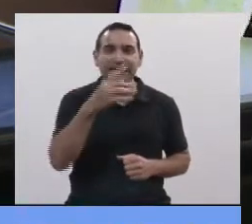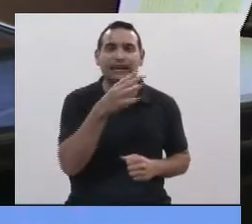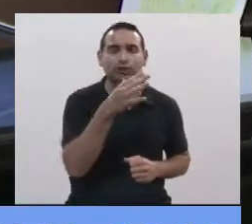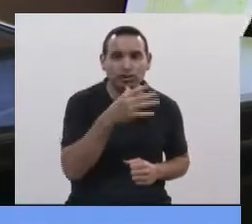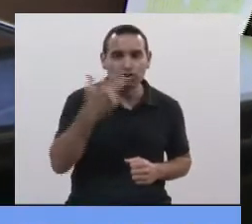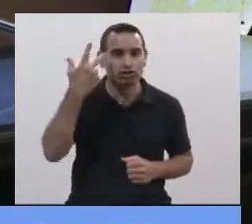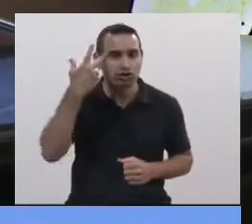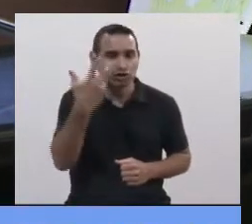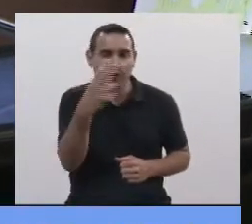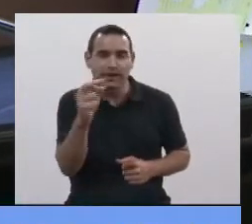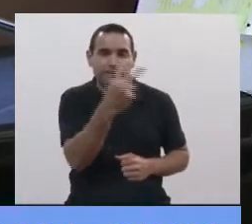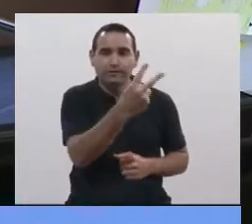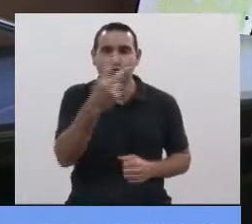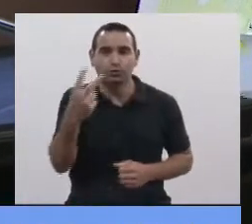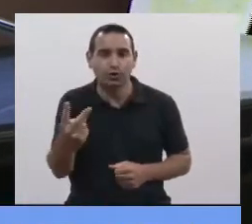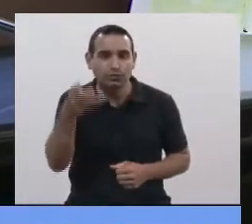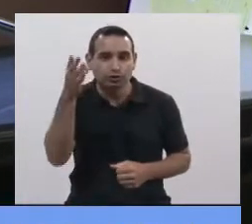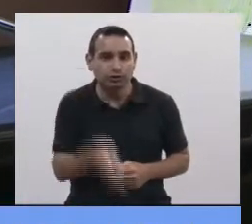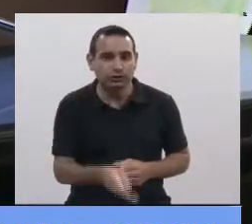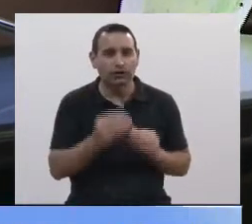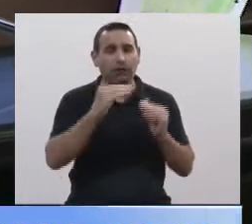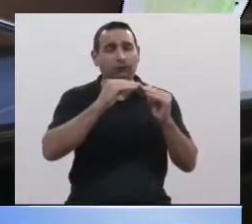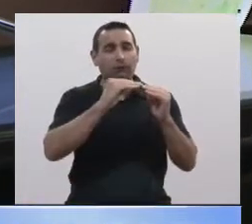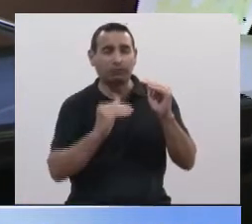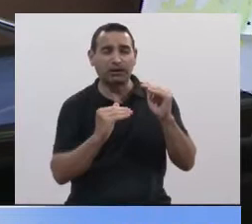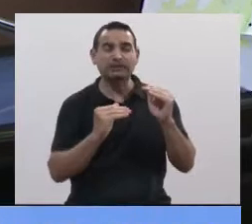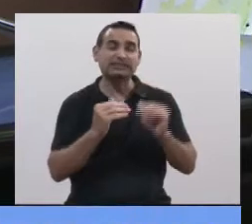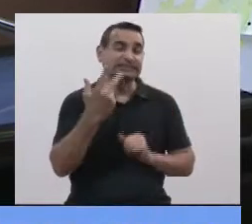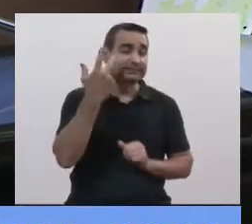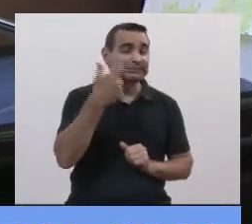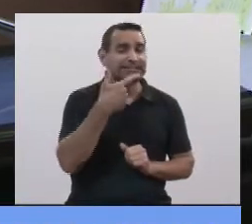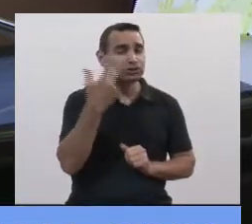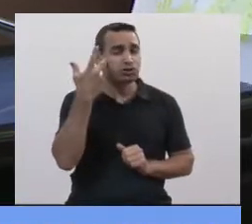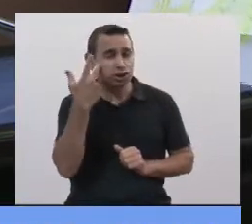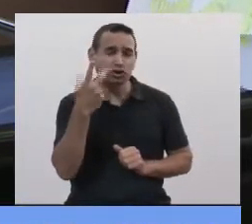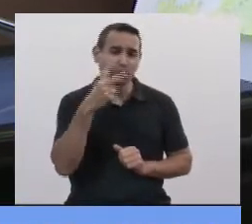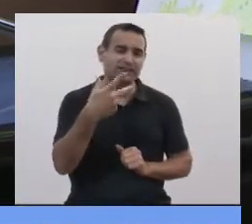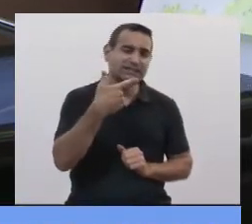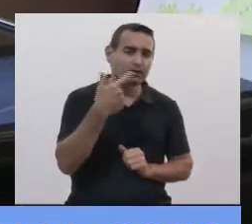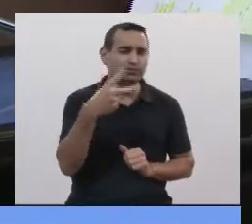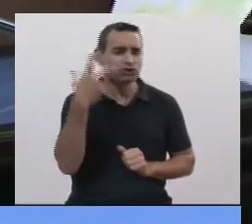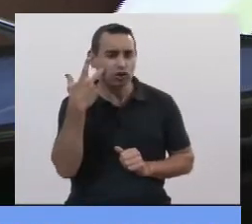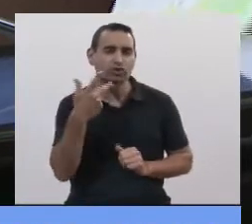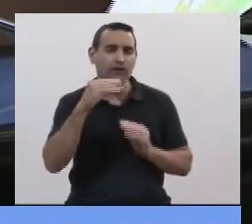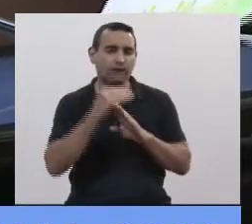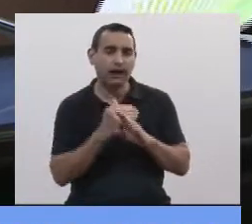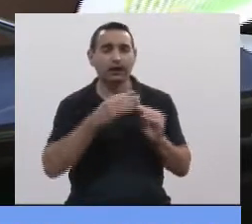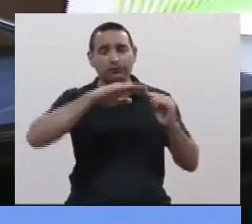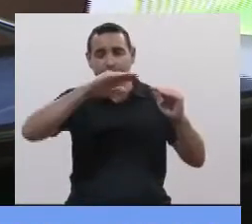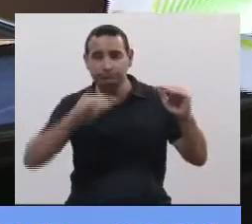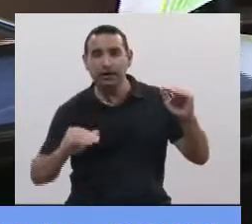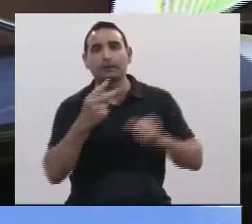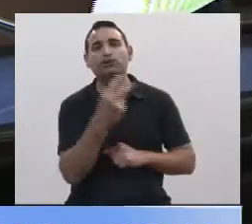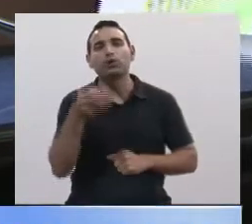14, 18, 20, 22, baja un poquito en el 17, 18, y hoy vamos a estar de vuelta en el